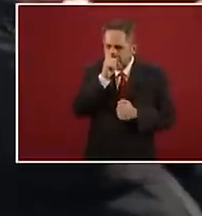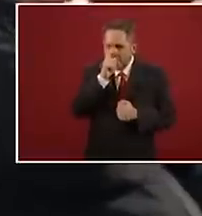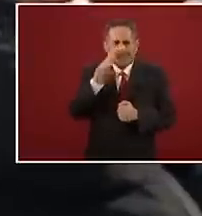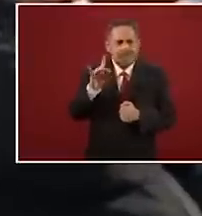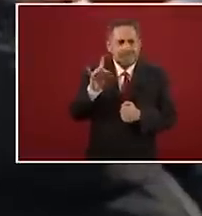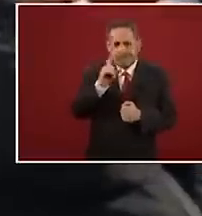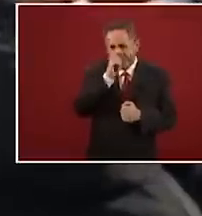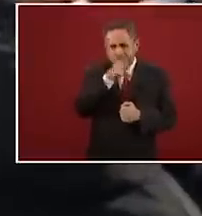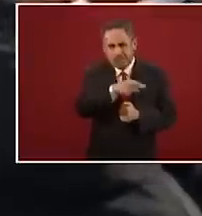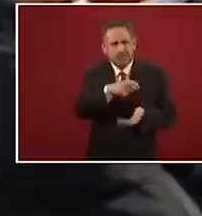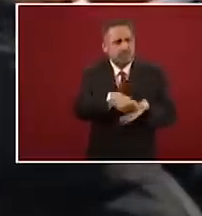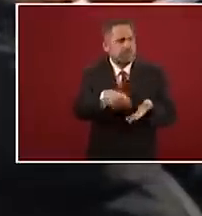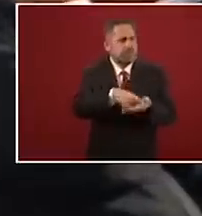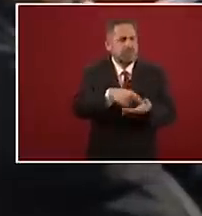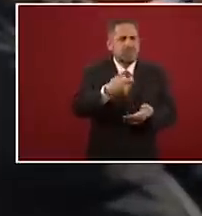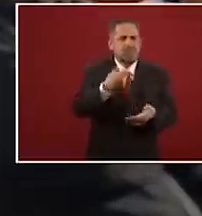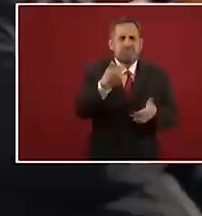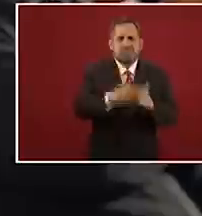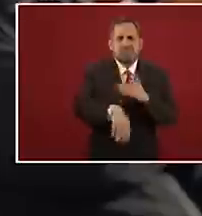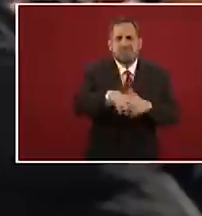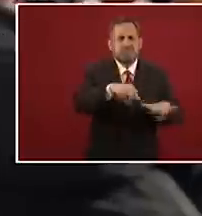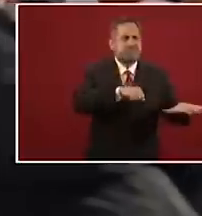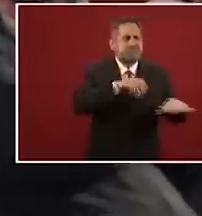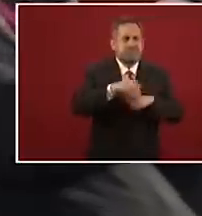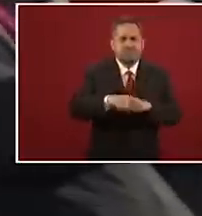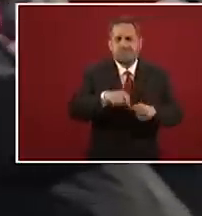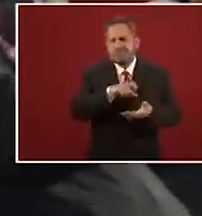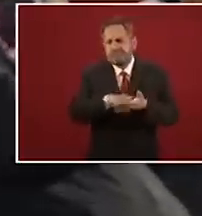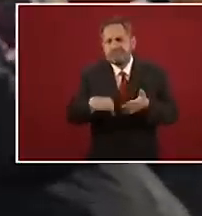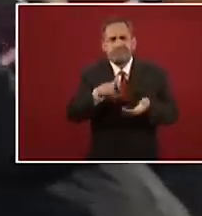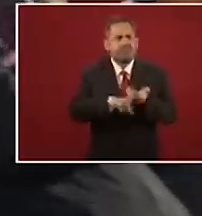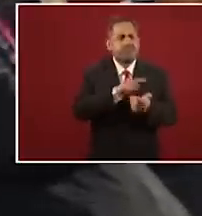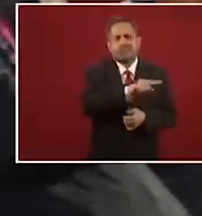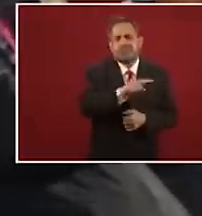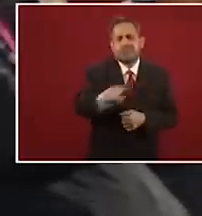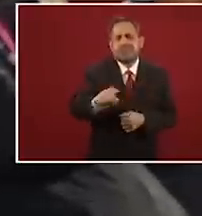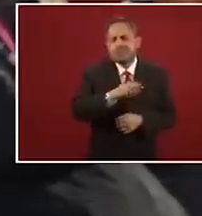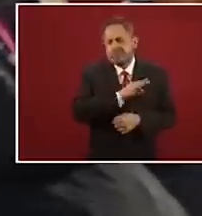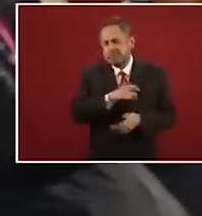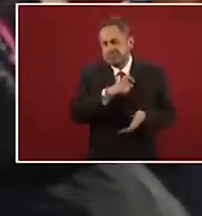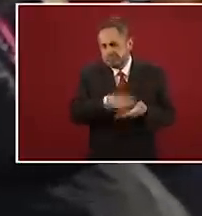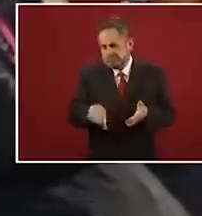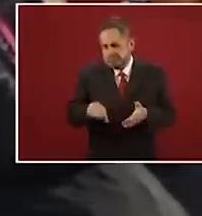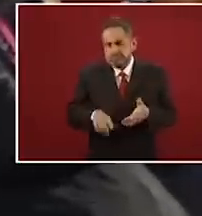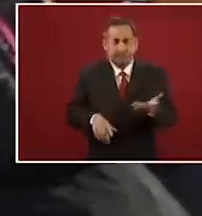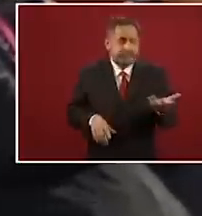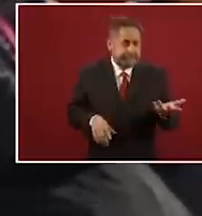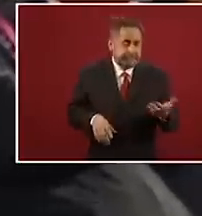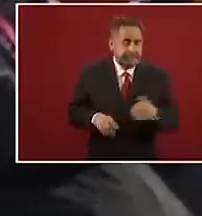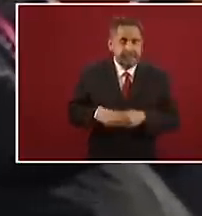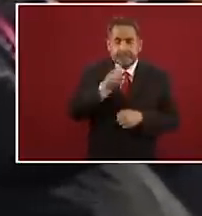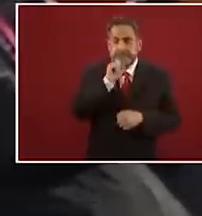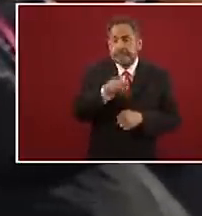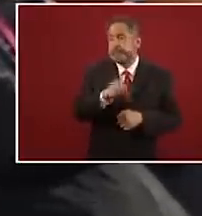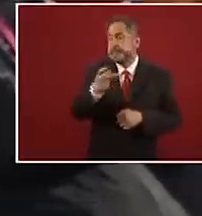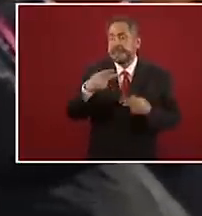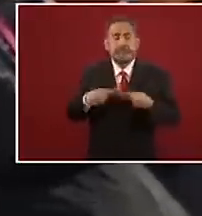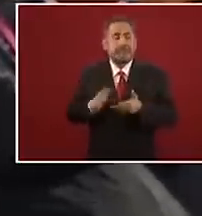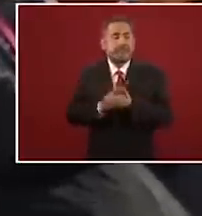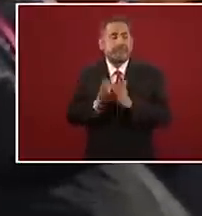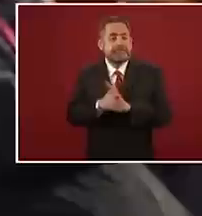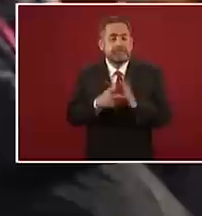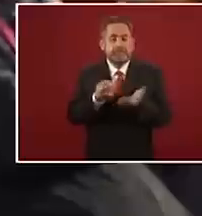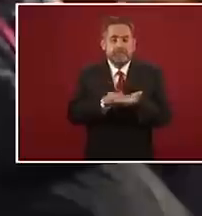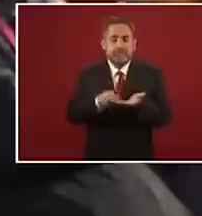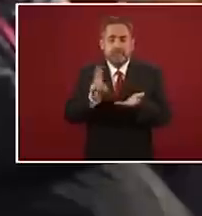se pueden comprar prácticamente en cualquier tienda, ferretería o tlapalería. Además, los narcomenudistas suelen